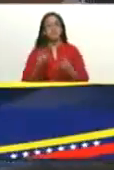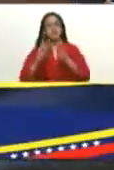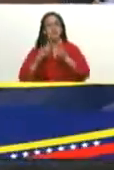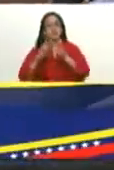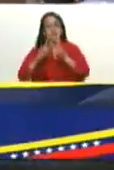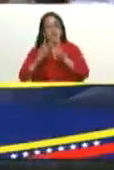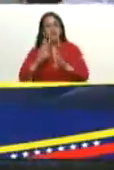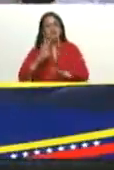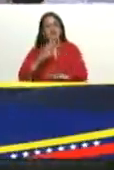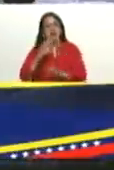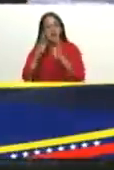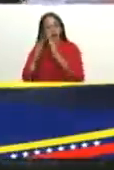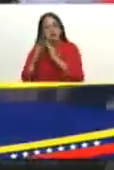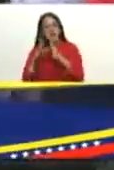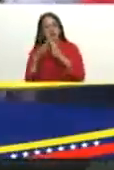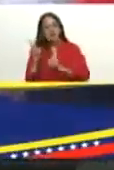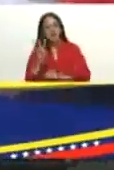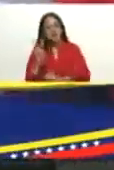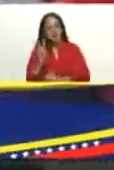venezolanas.